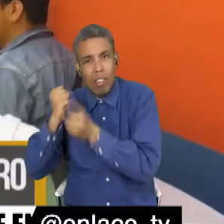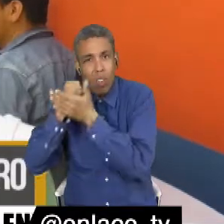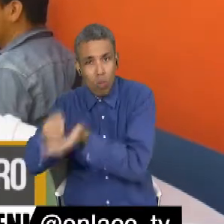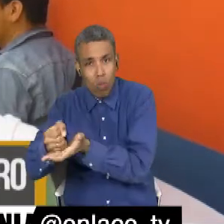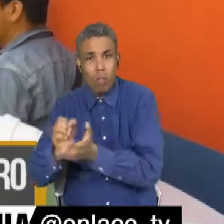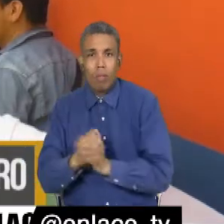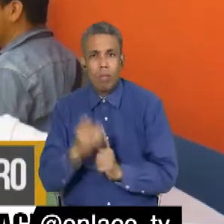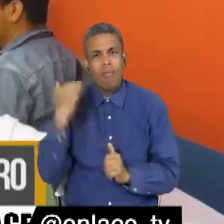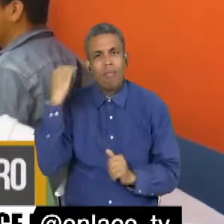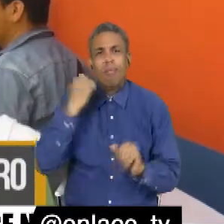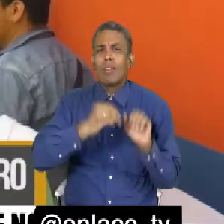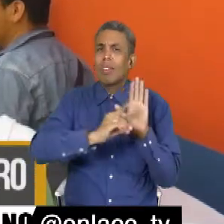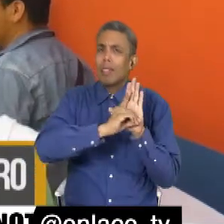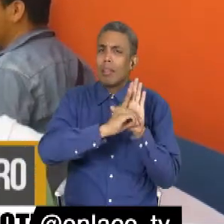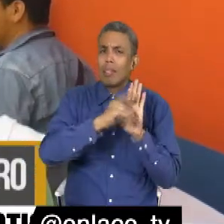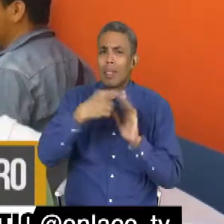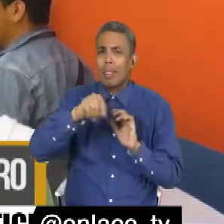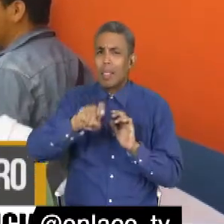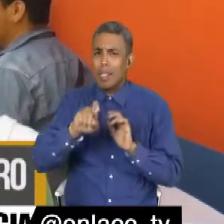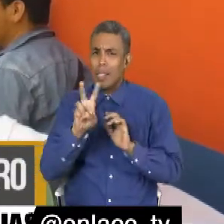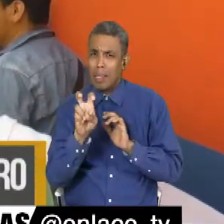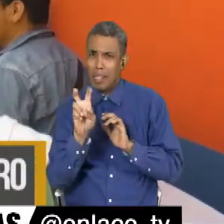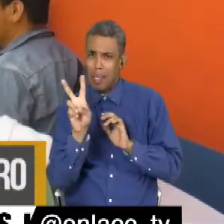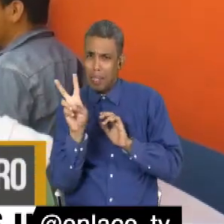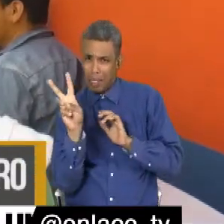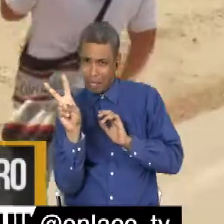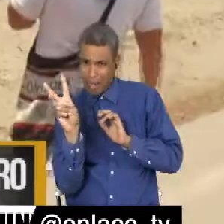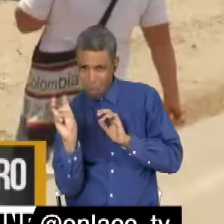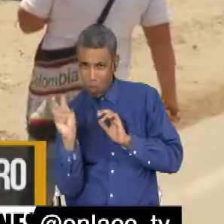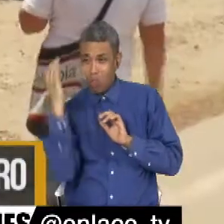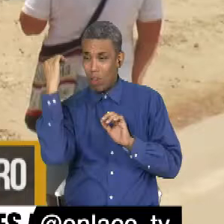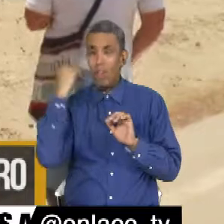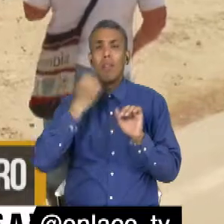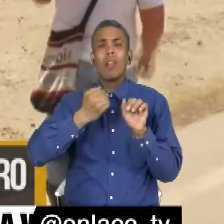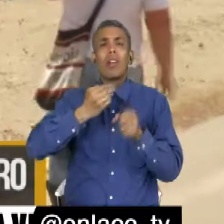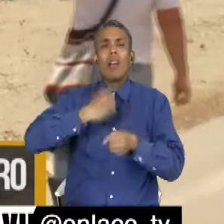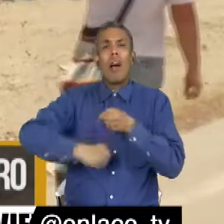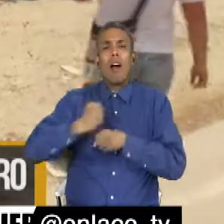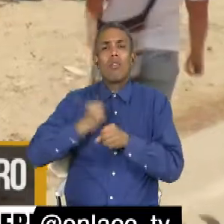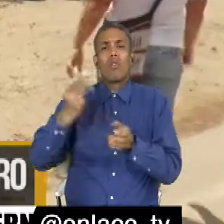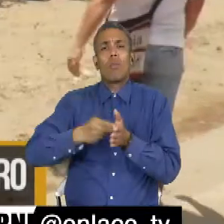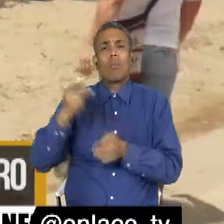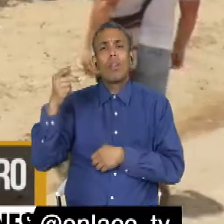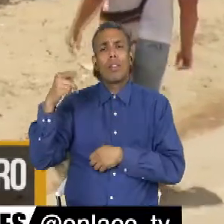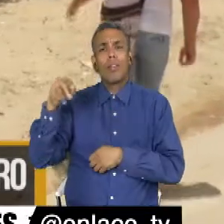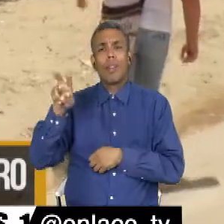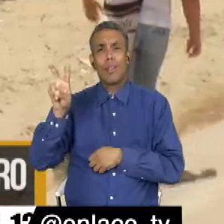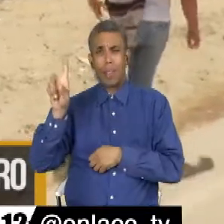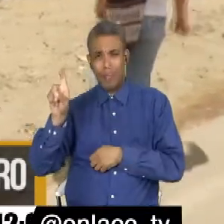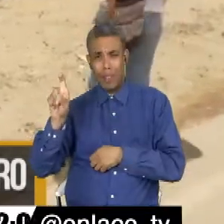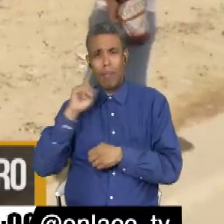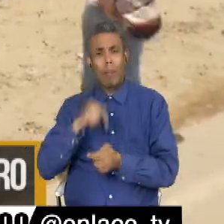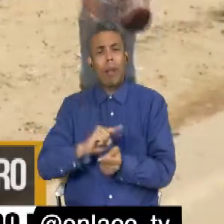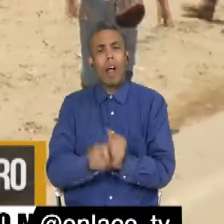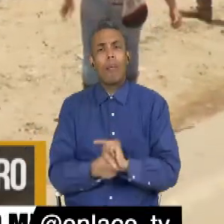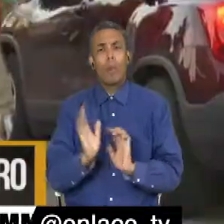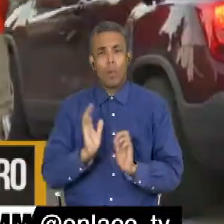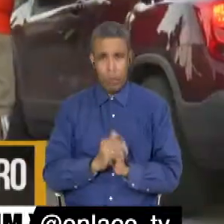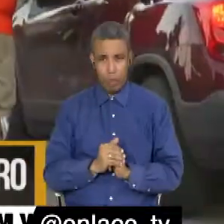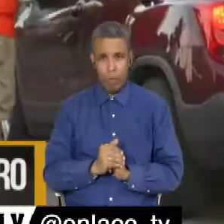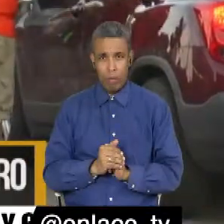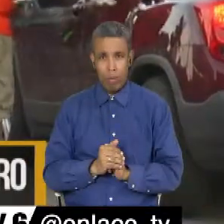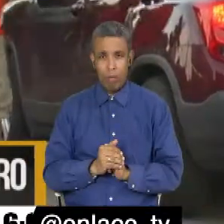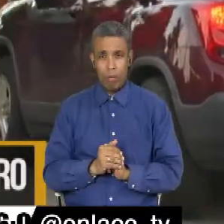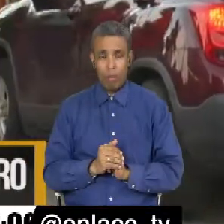de ley 1668 el 21 de octubre del 2016 del Ministerio de Trabajo, en el cual vulnera todos estos derechos. La Unión Sindical Obrera hace acompañamiento a